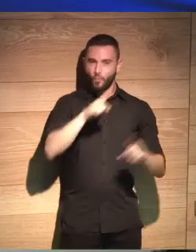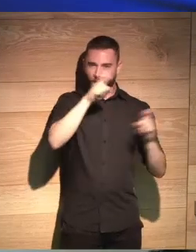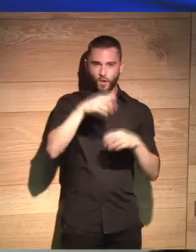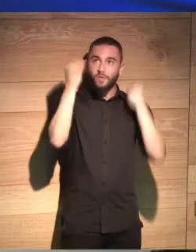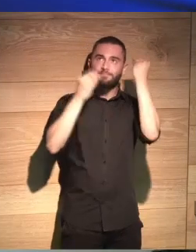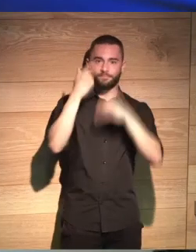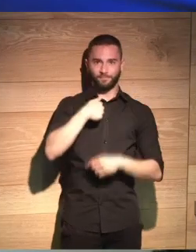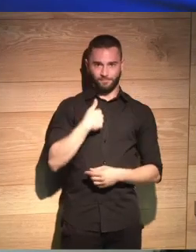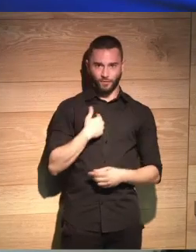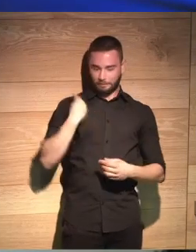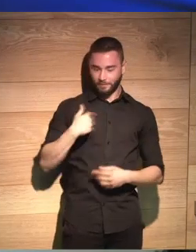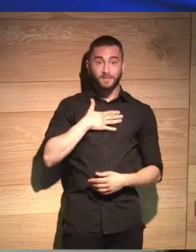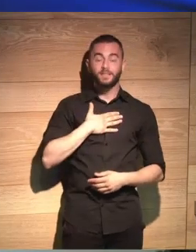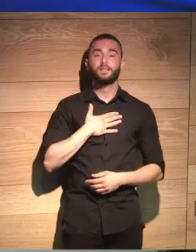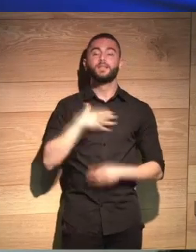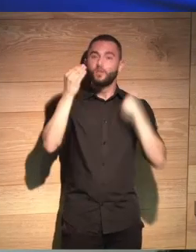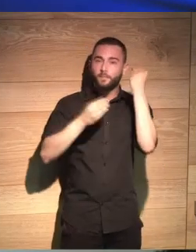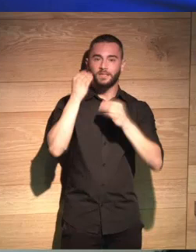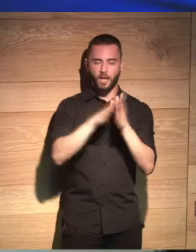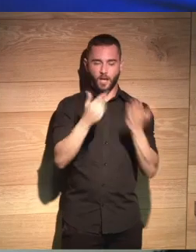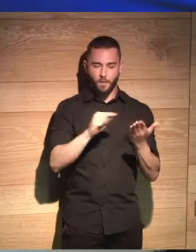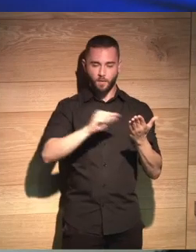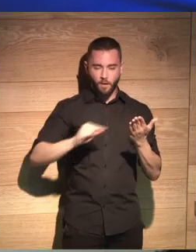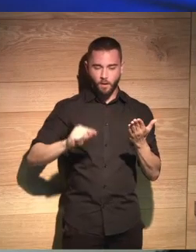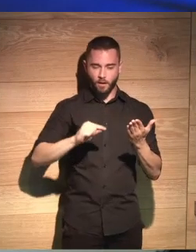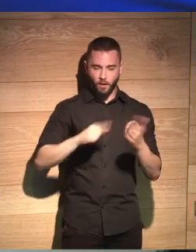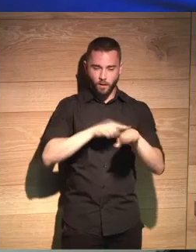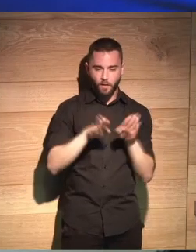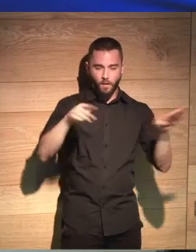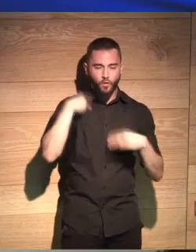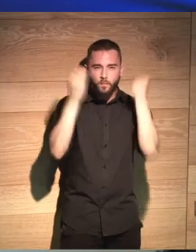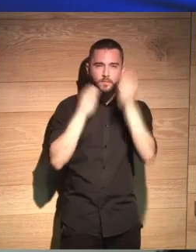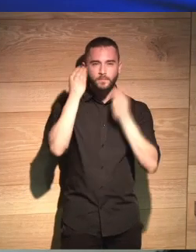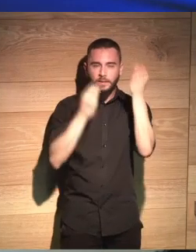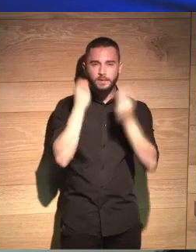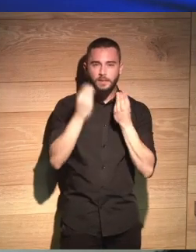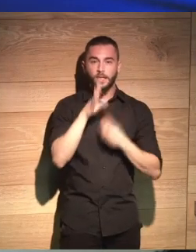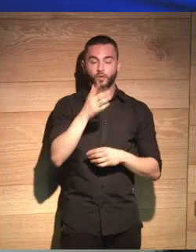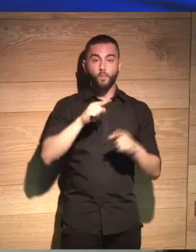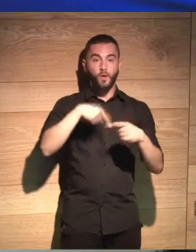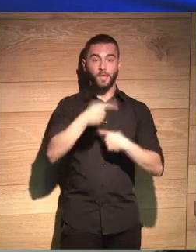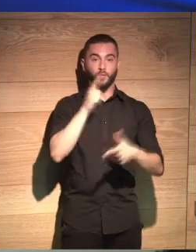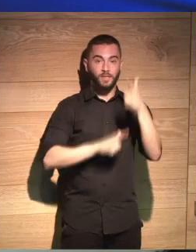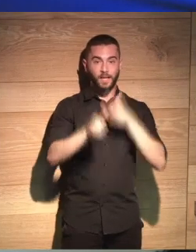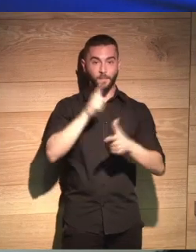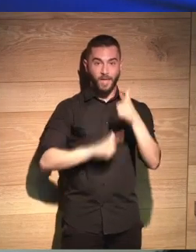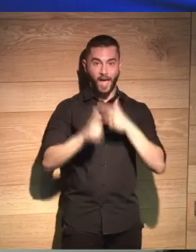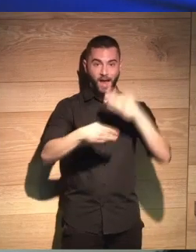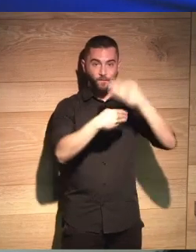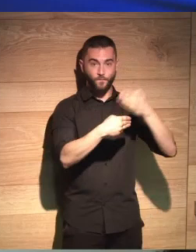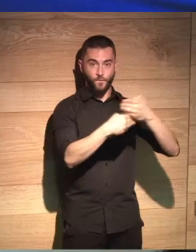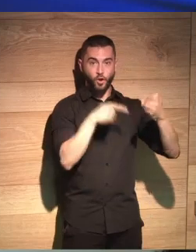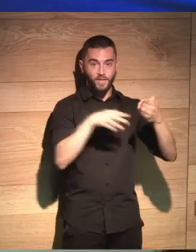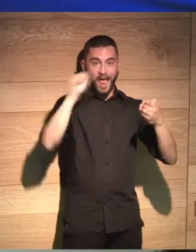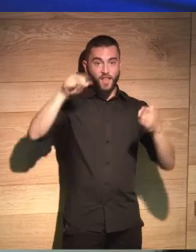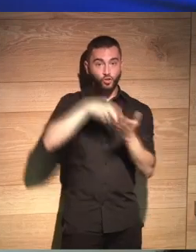que hacer de muchas maneras mientras escribía el libro, porque después de viajar a la frontera